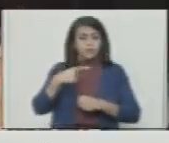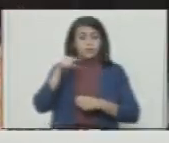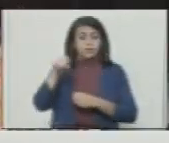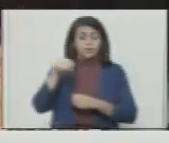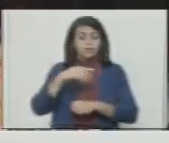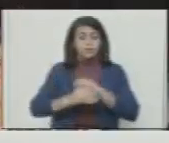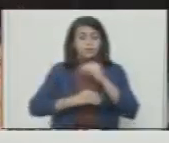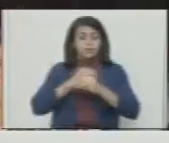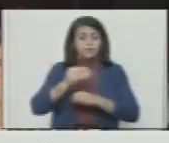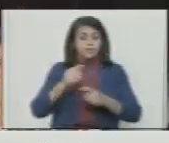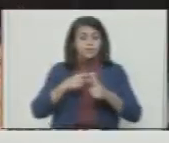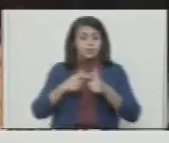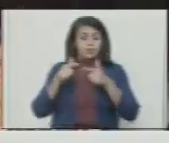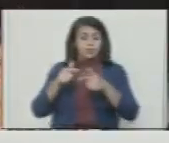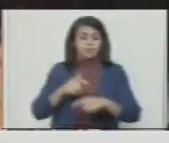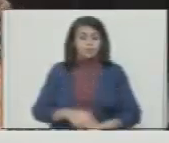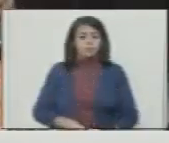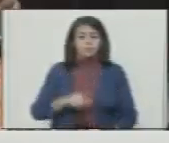lo que sea